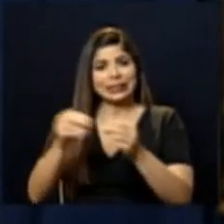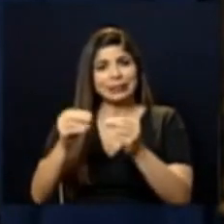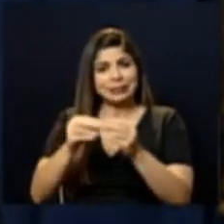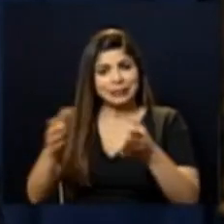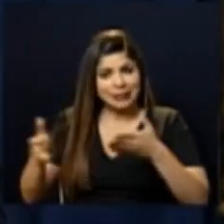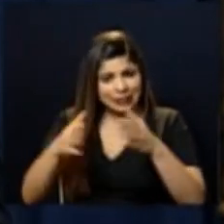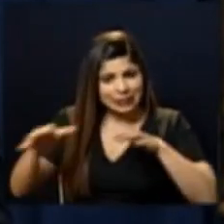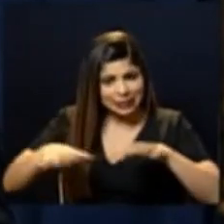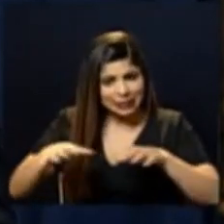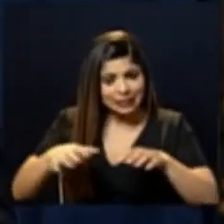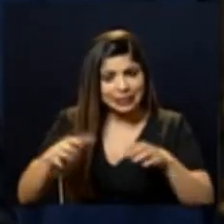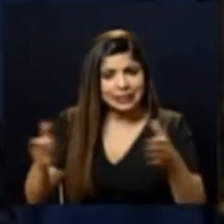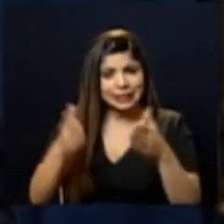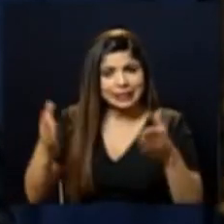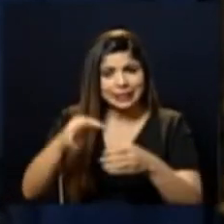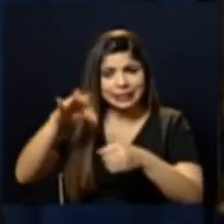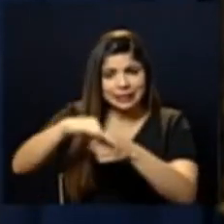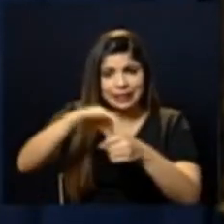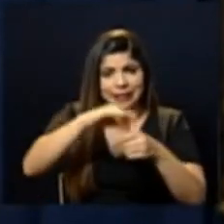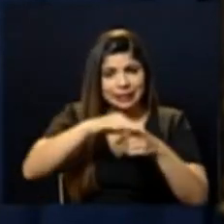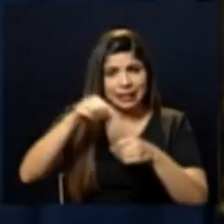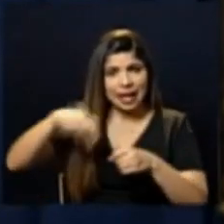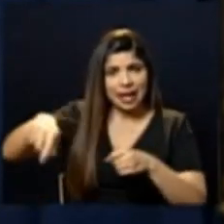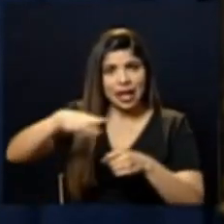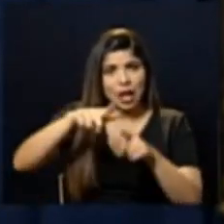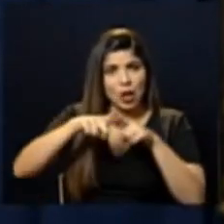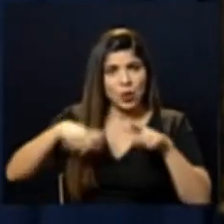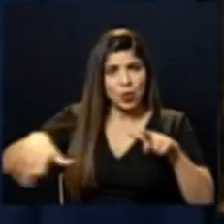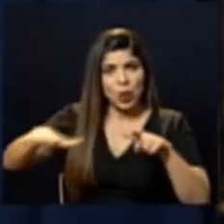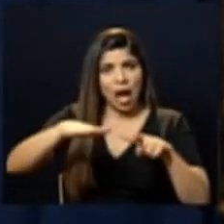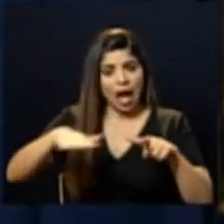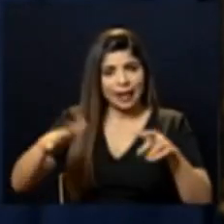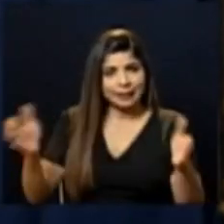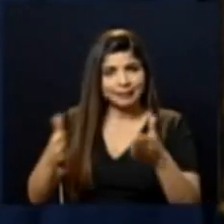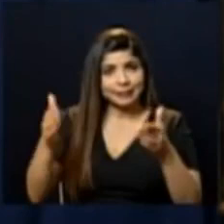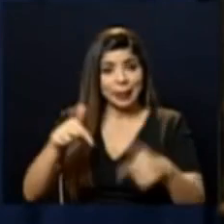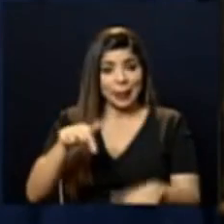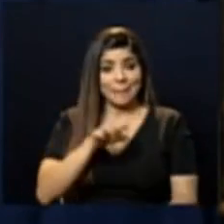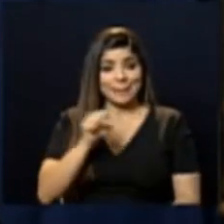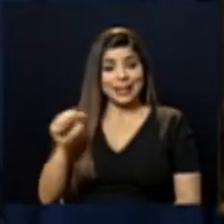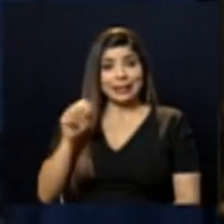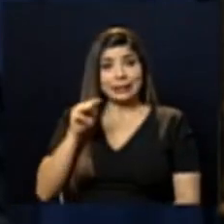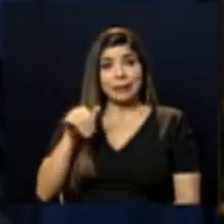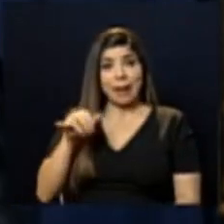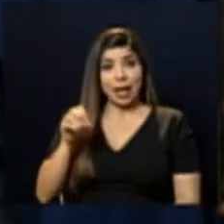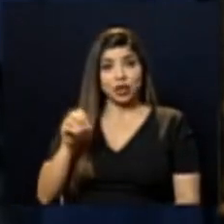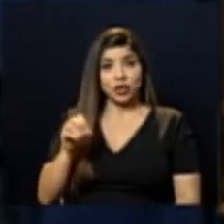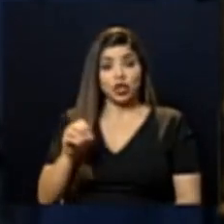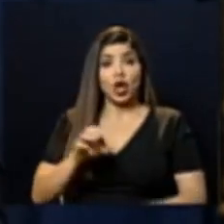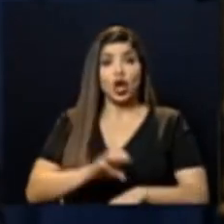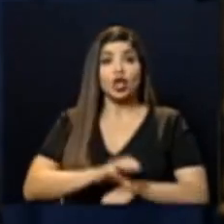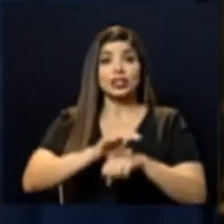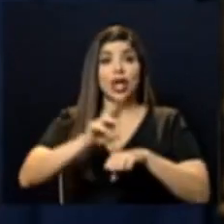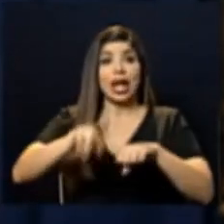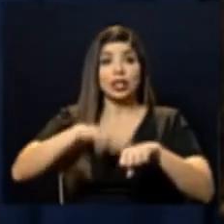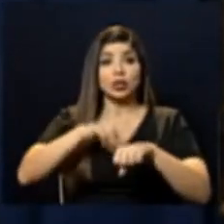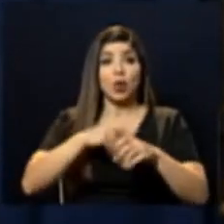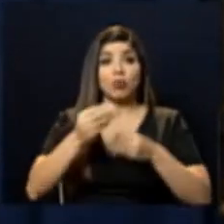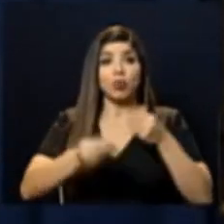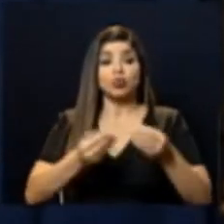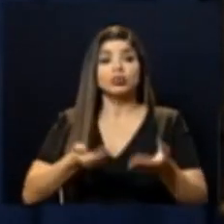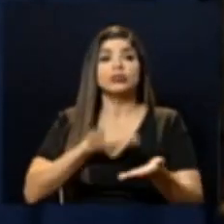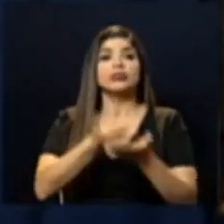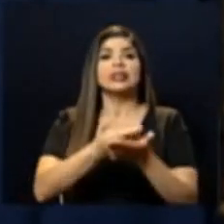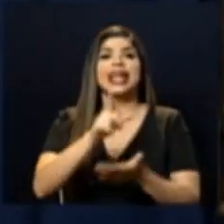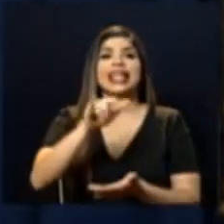valor agregado del sector agropecuario en la zona. Para este mes de mayo, el Consejo Nacional de Producción sacará a